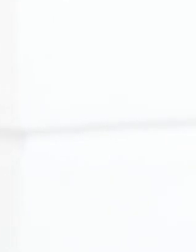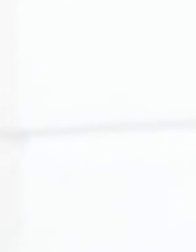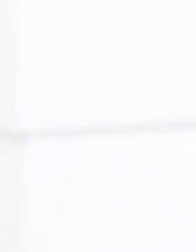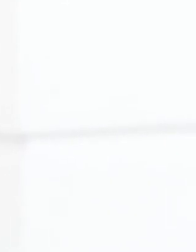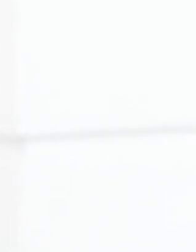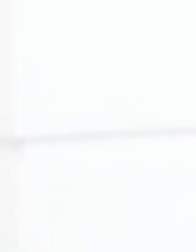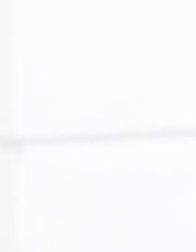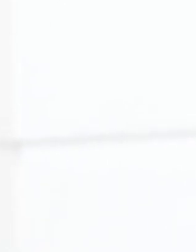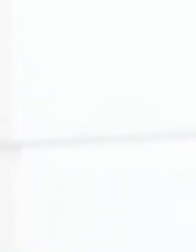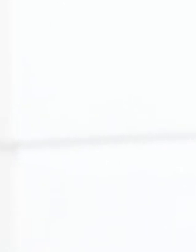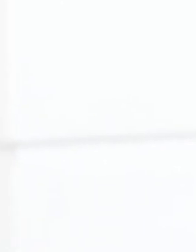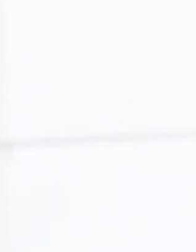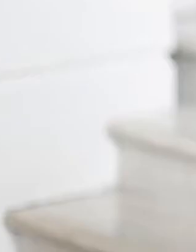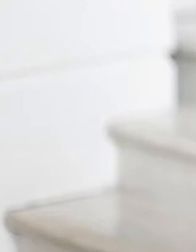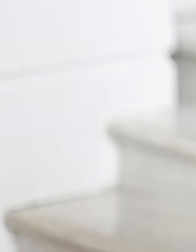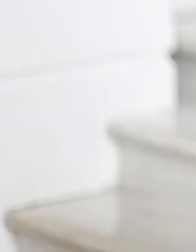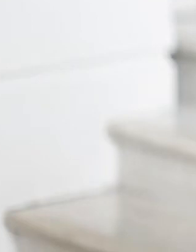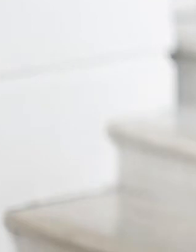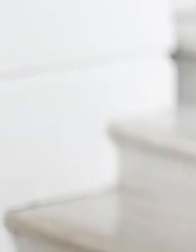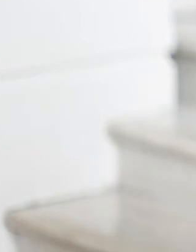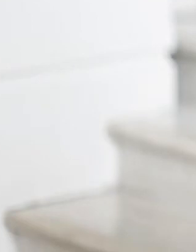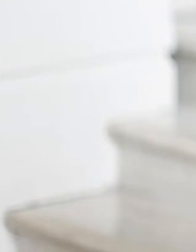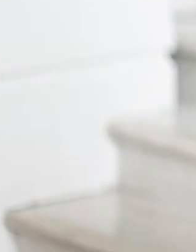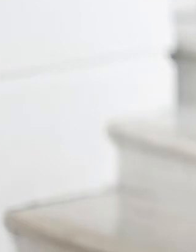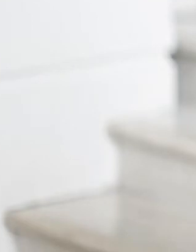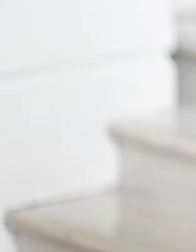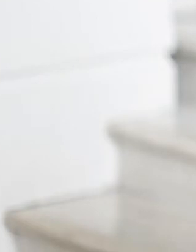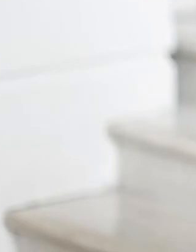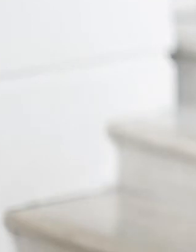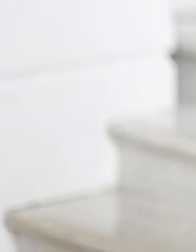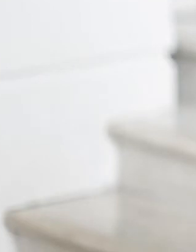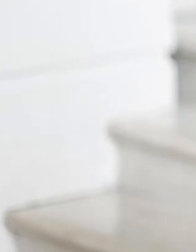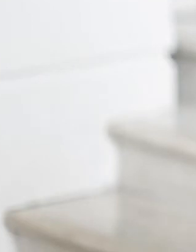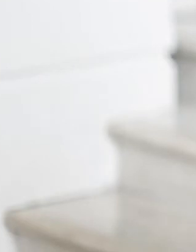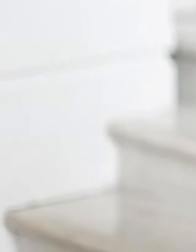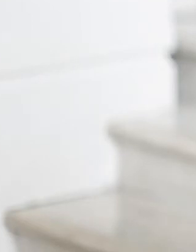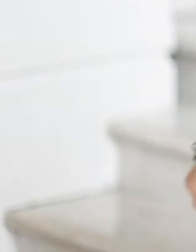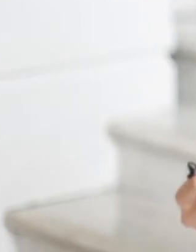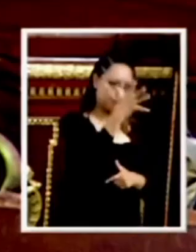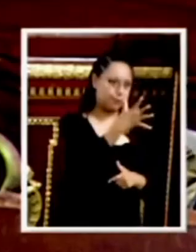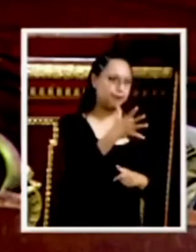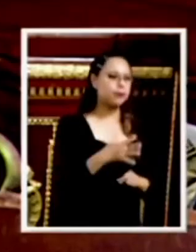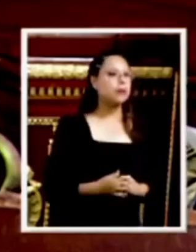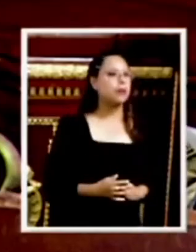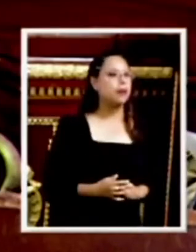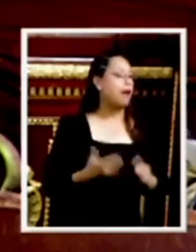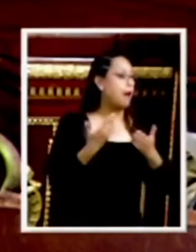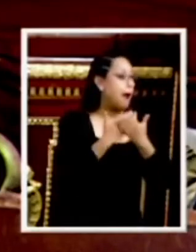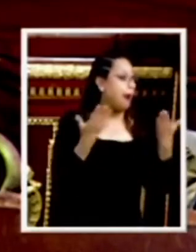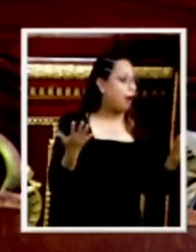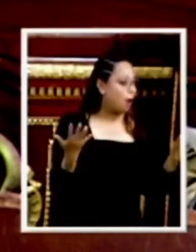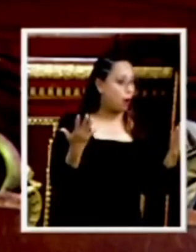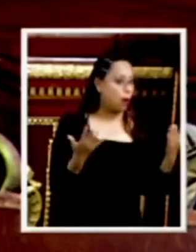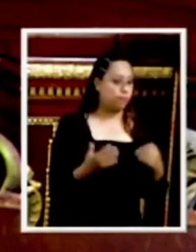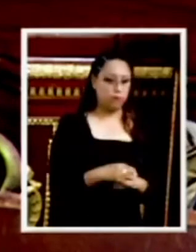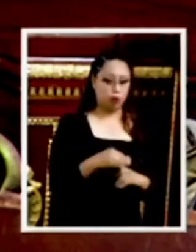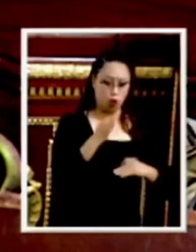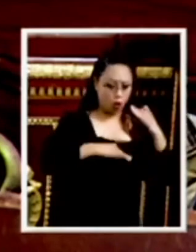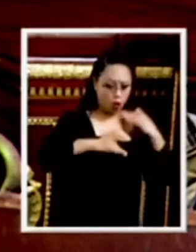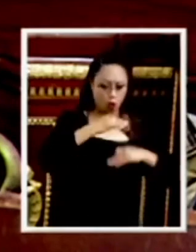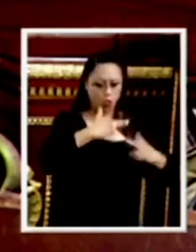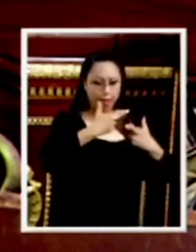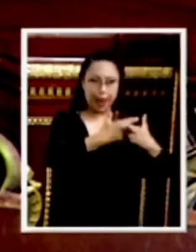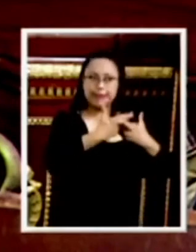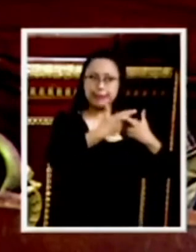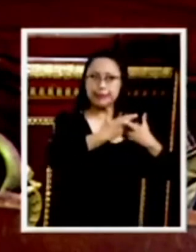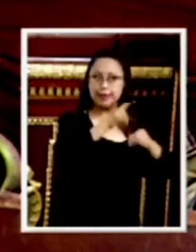iniciativa esperamos que haya un nuevo modelo de desarrollo en el que no tengamos que depredar todo